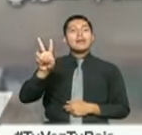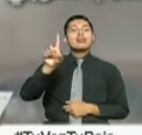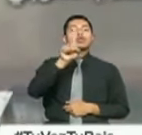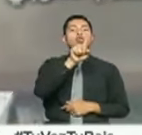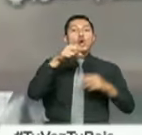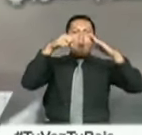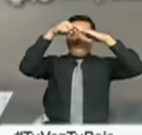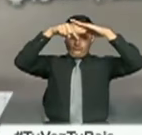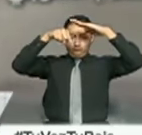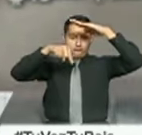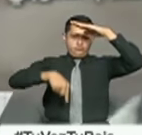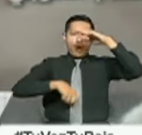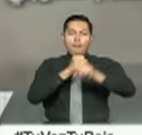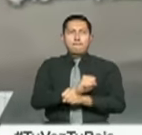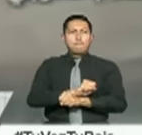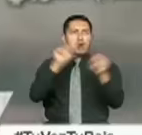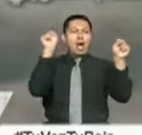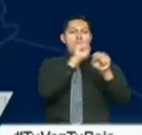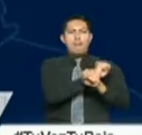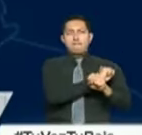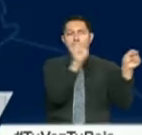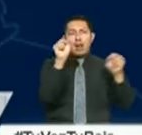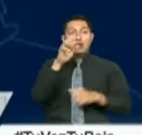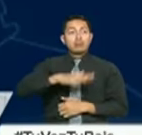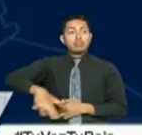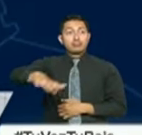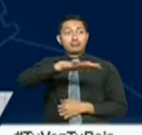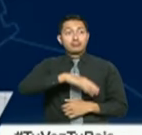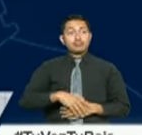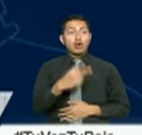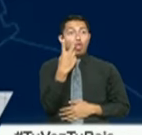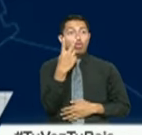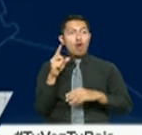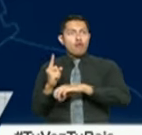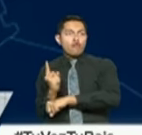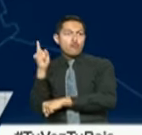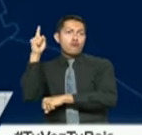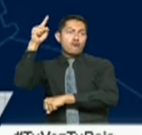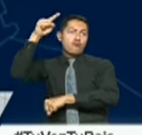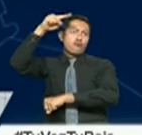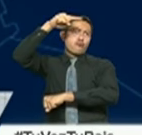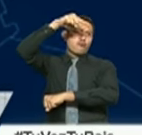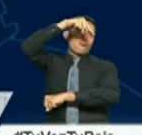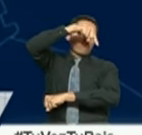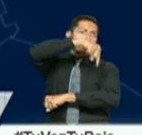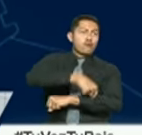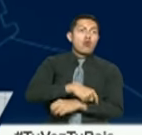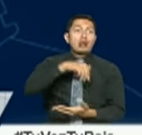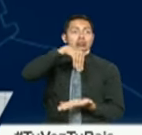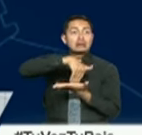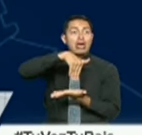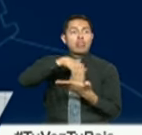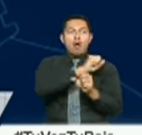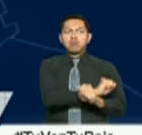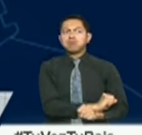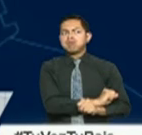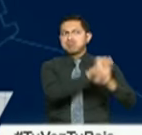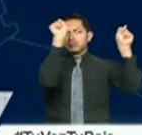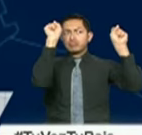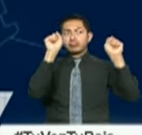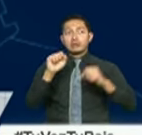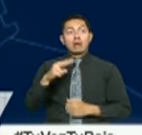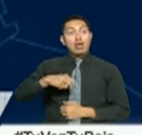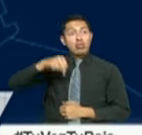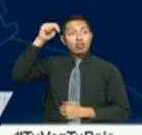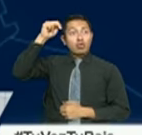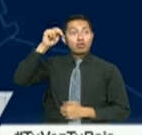han impactado en varias zonas del distrito. Otros dos cohetes han golpeado Bab Sarki, en el centro de Damasco. Mientras tanto, en el norte,